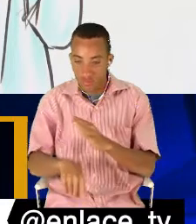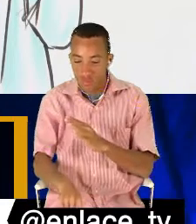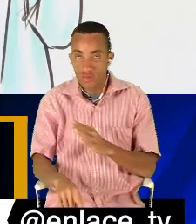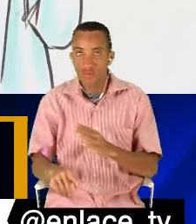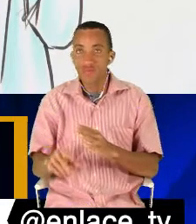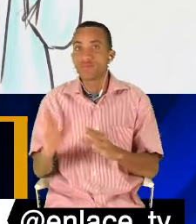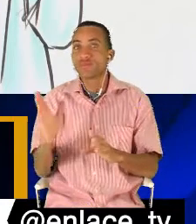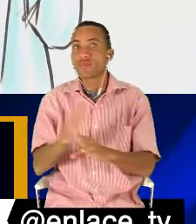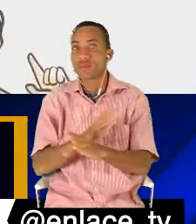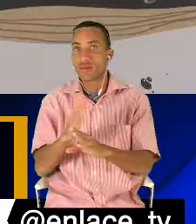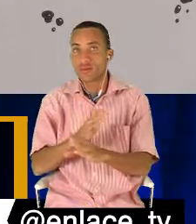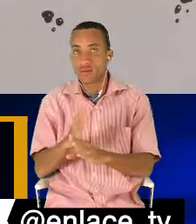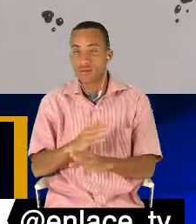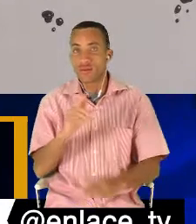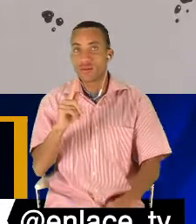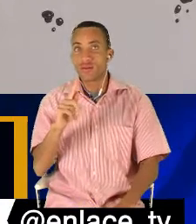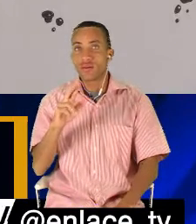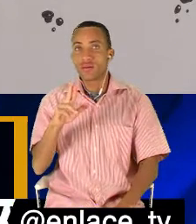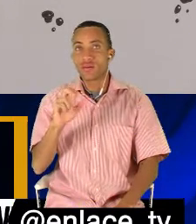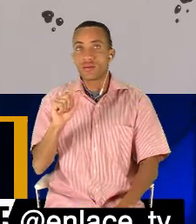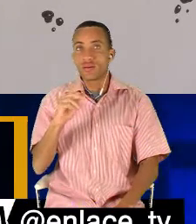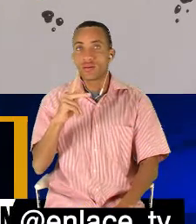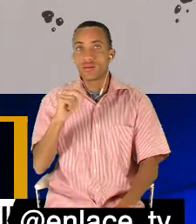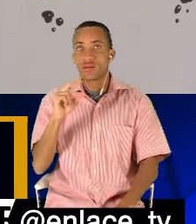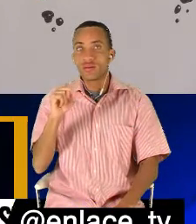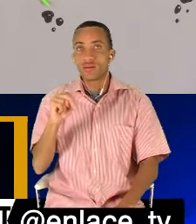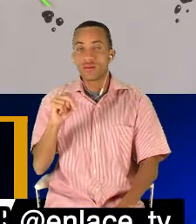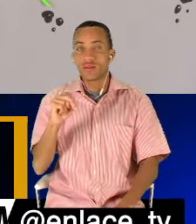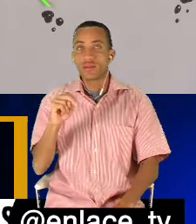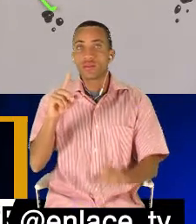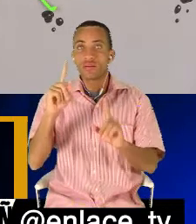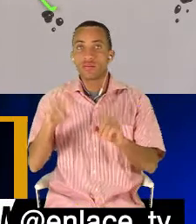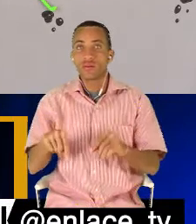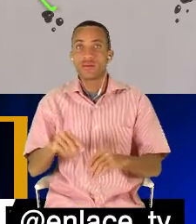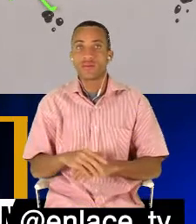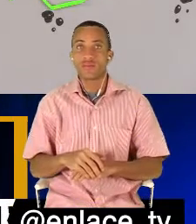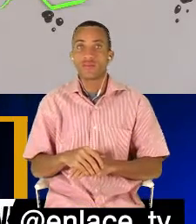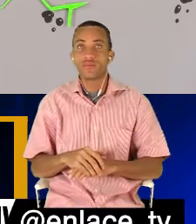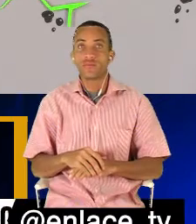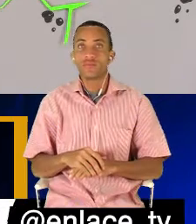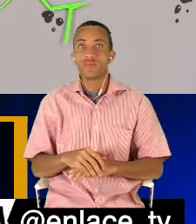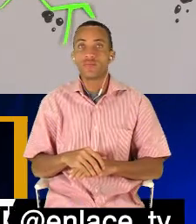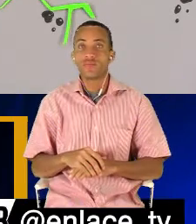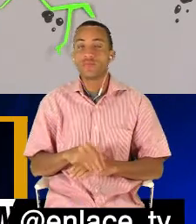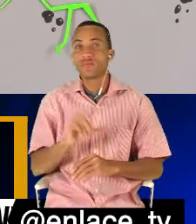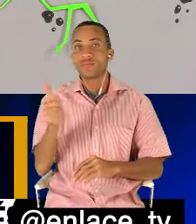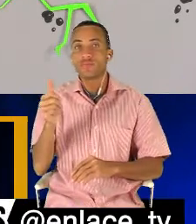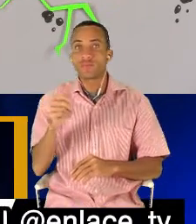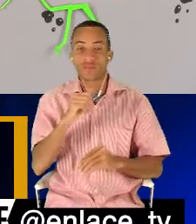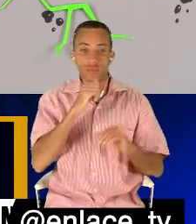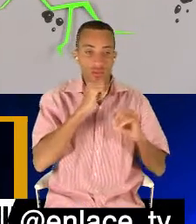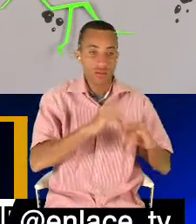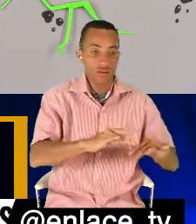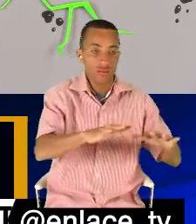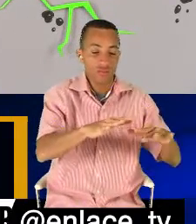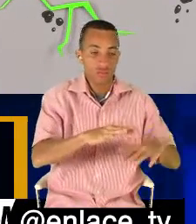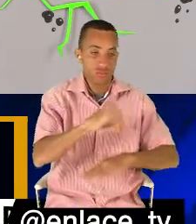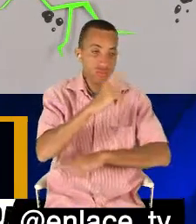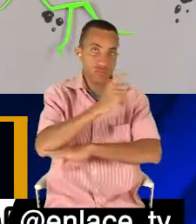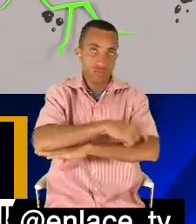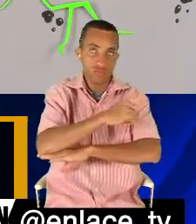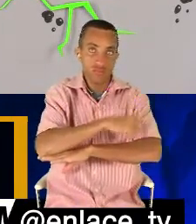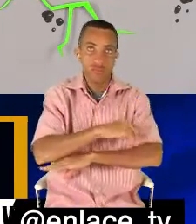falla en fracking, falla mucho, con mucha mayor frecuencia que en yacimientos convencionales, y todo